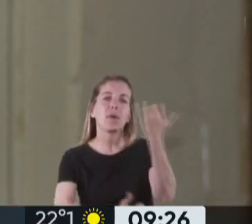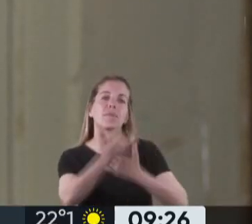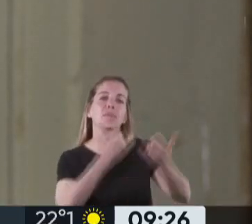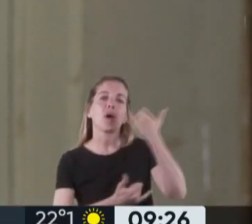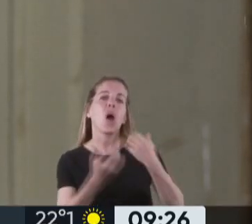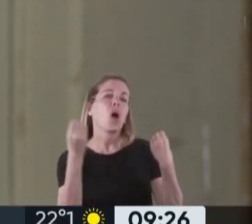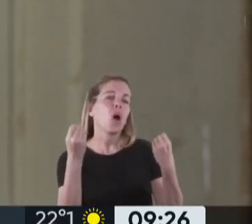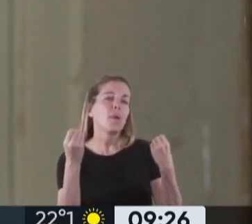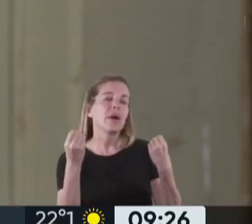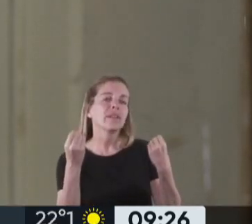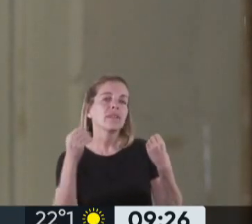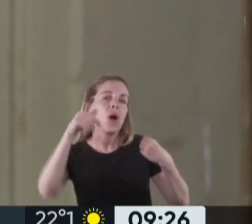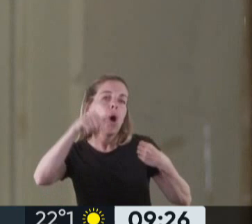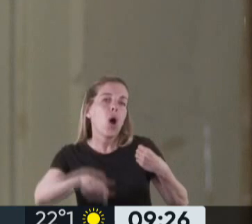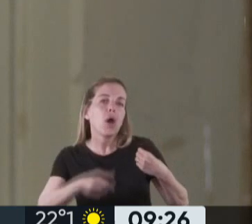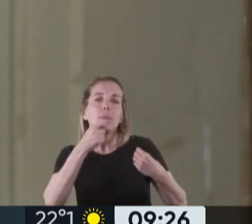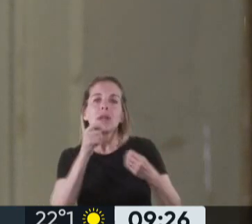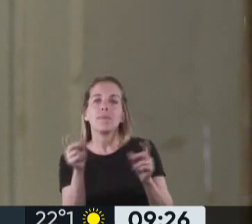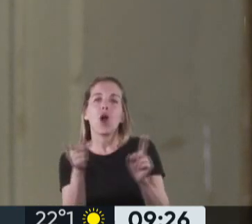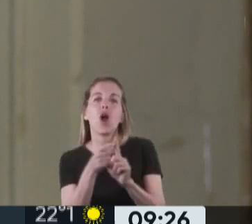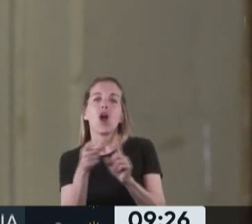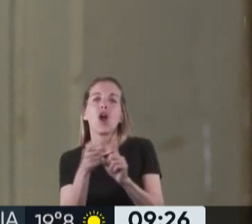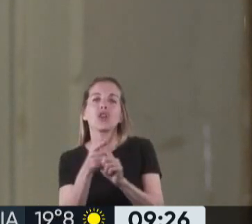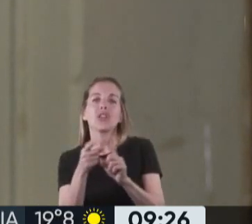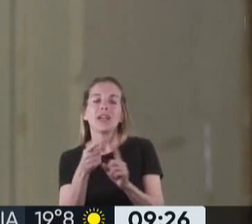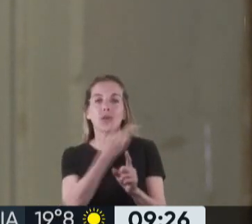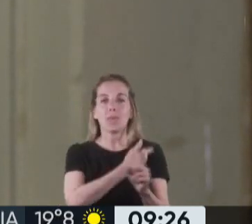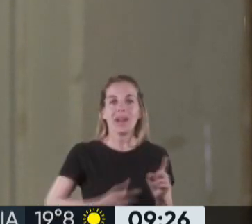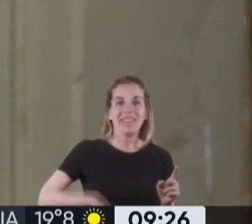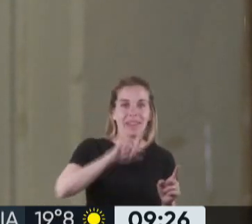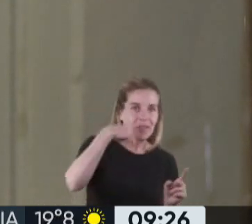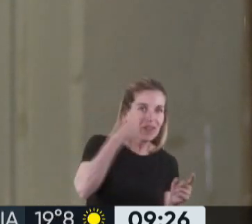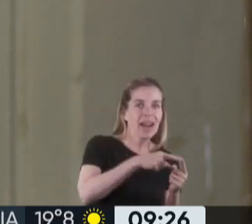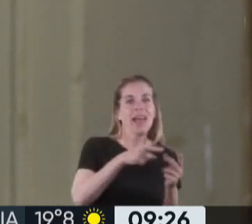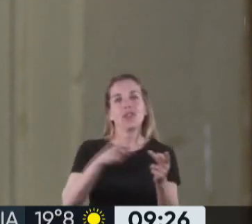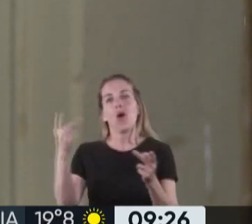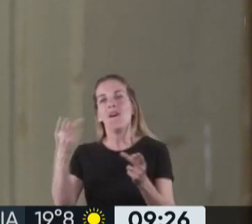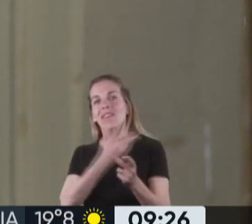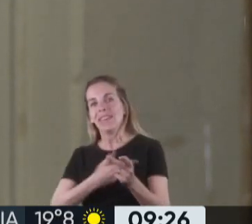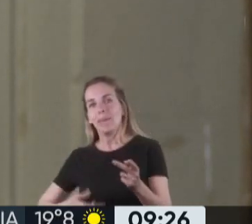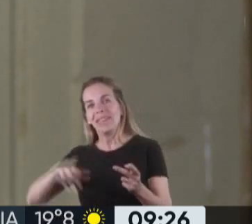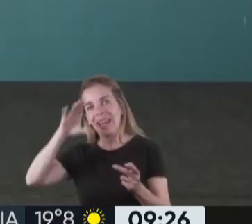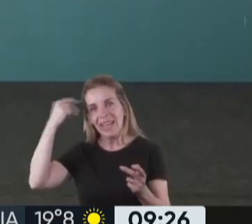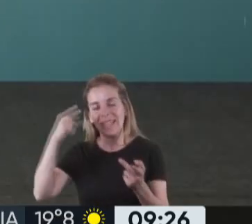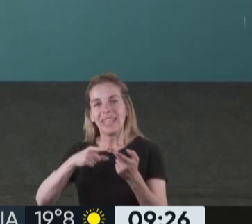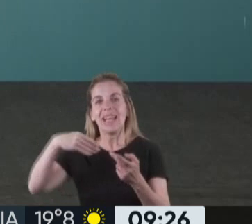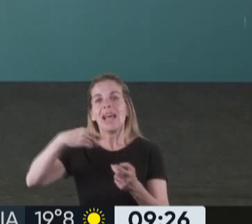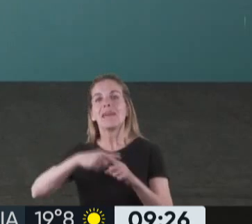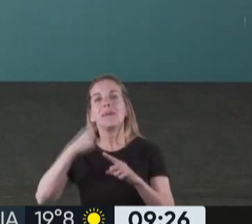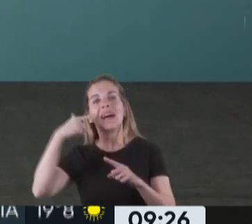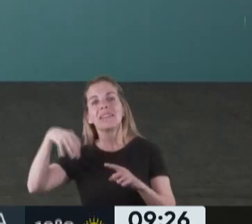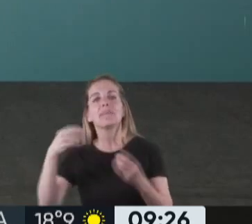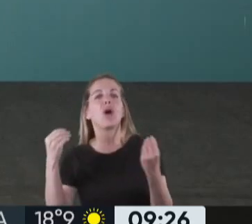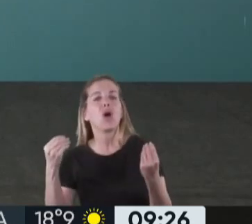es la convivencia hoy por hoy entre el presidente Alberto Fernández y su vice Cristina Fernández y Máximo Kirchner? Una